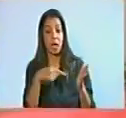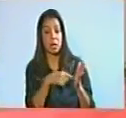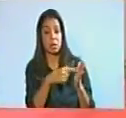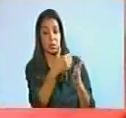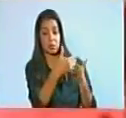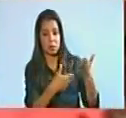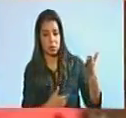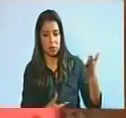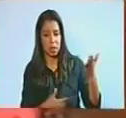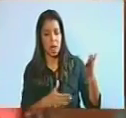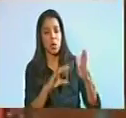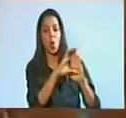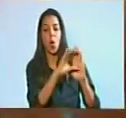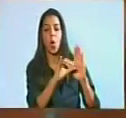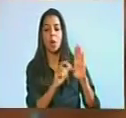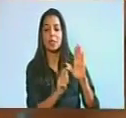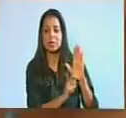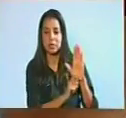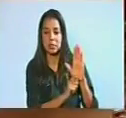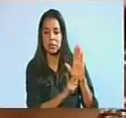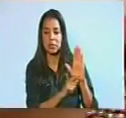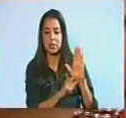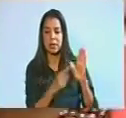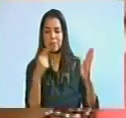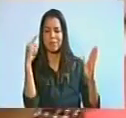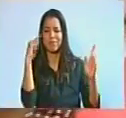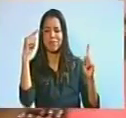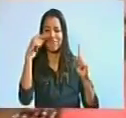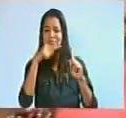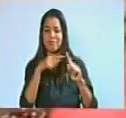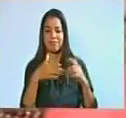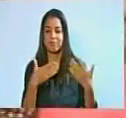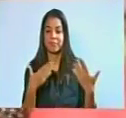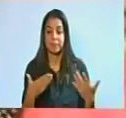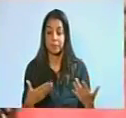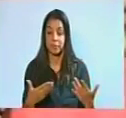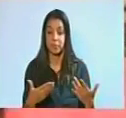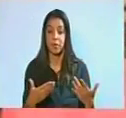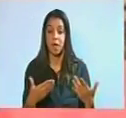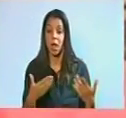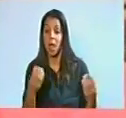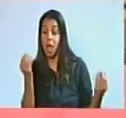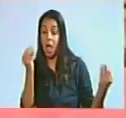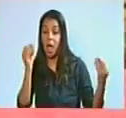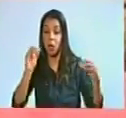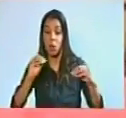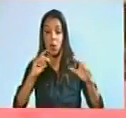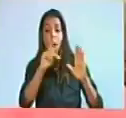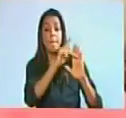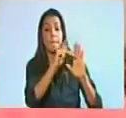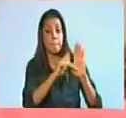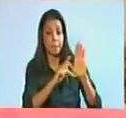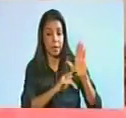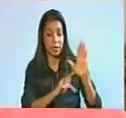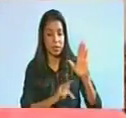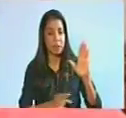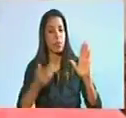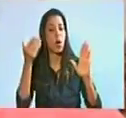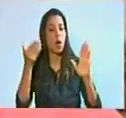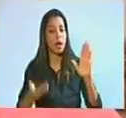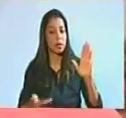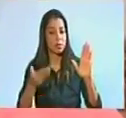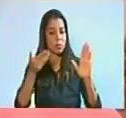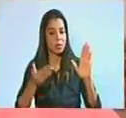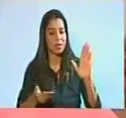ley constitucional tiene por objeto establecer los principios y bases